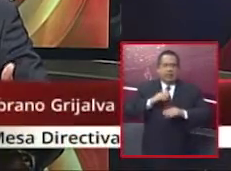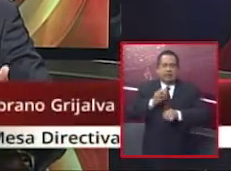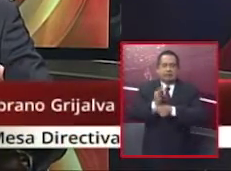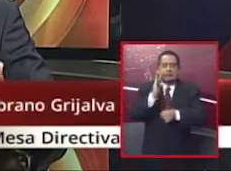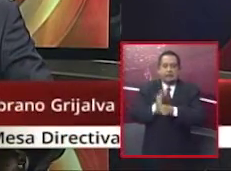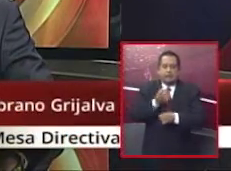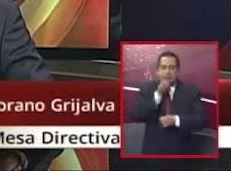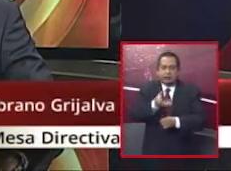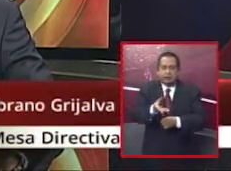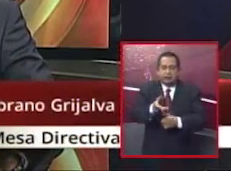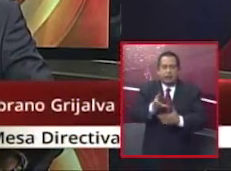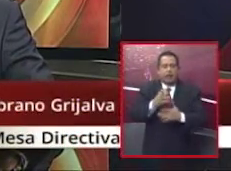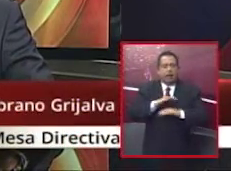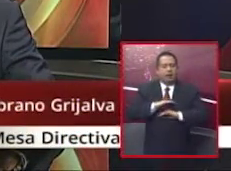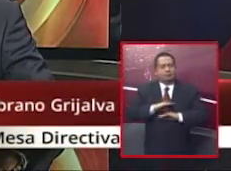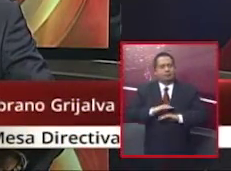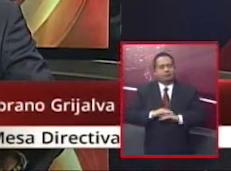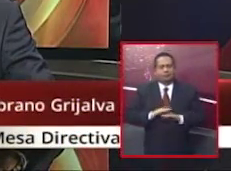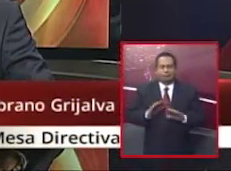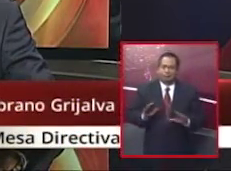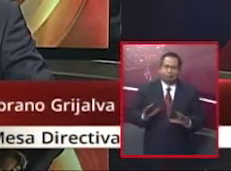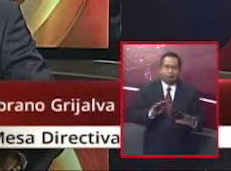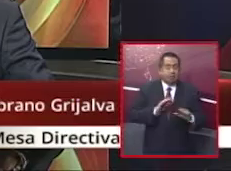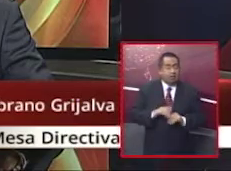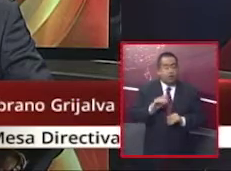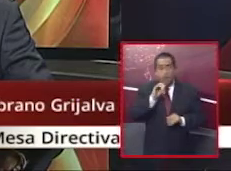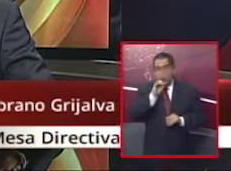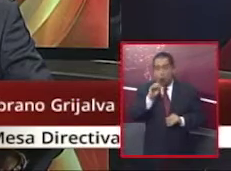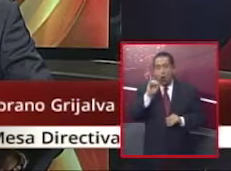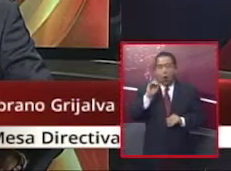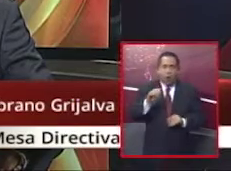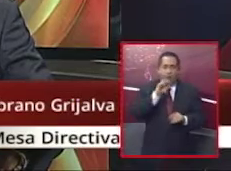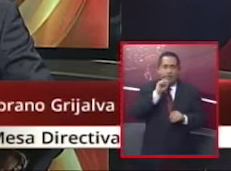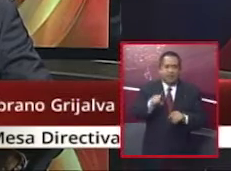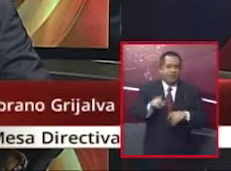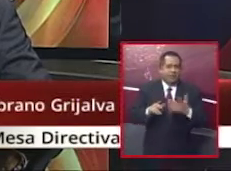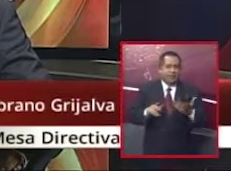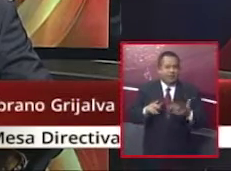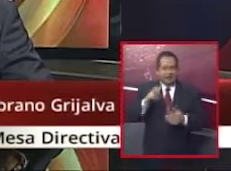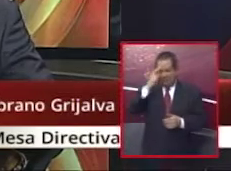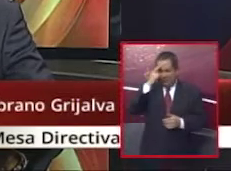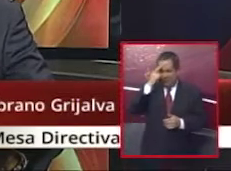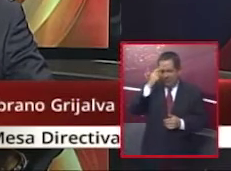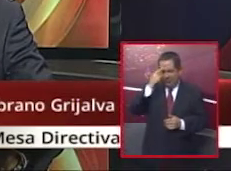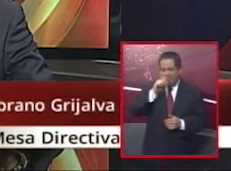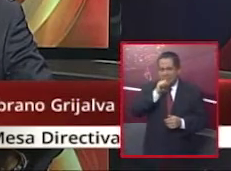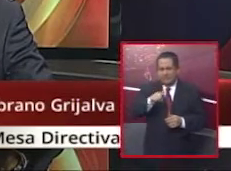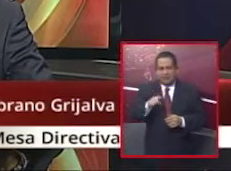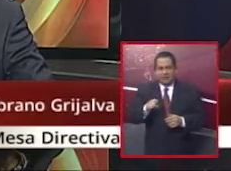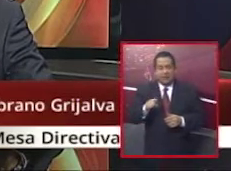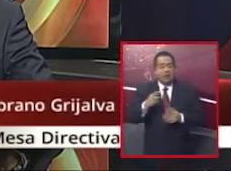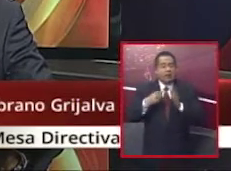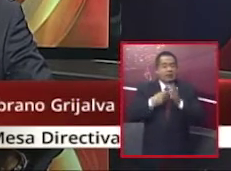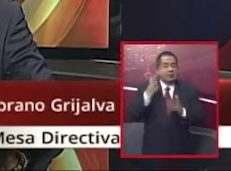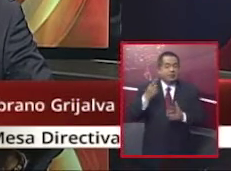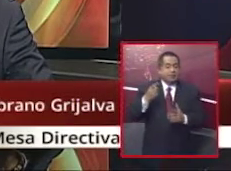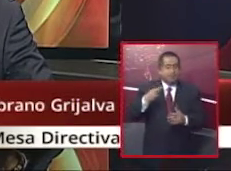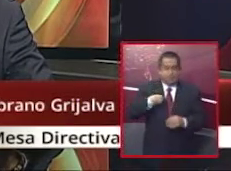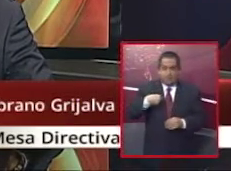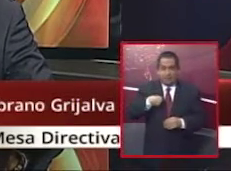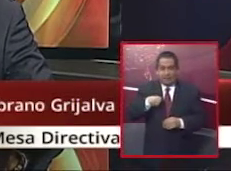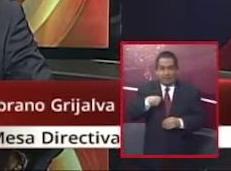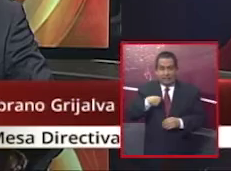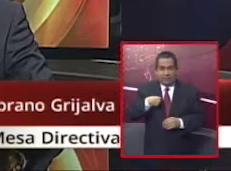calor de las discusiones, o cuando hubo algún momento en el que yo